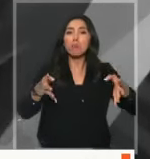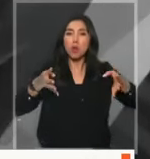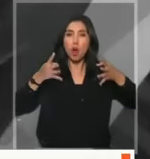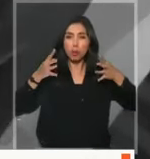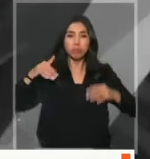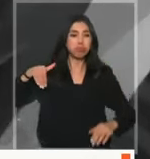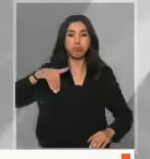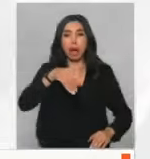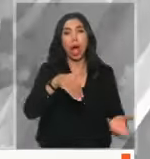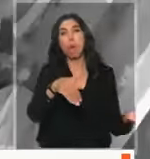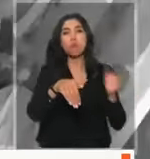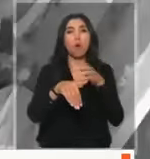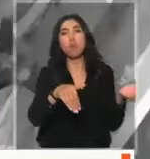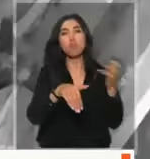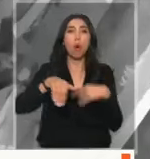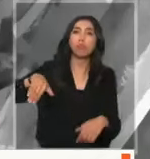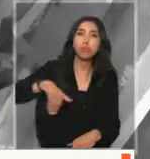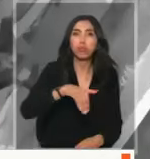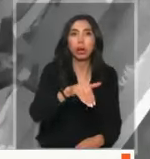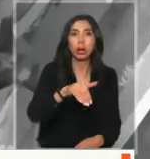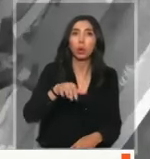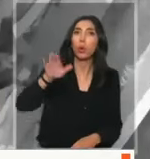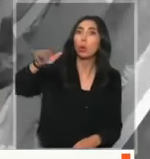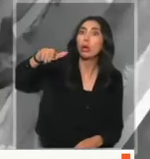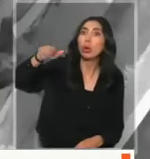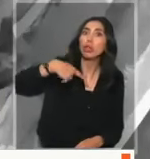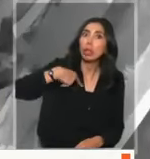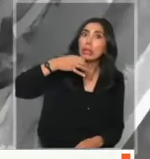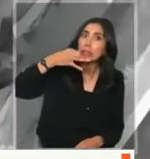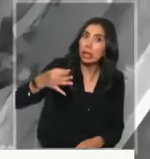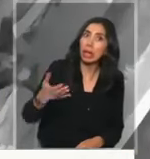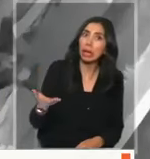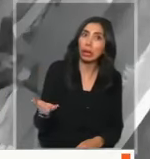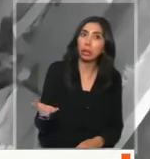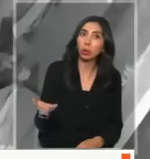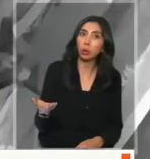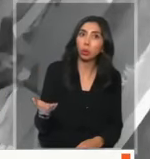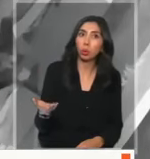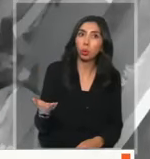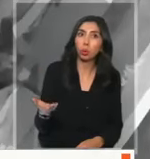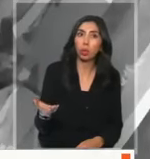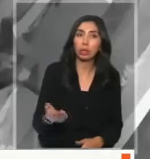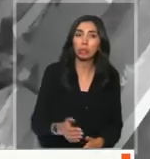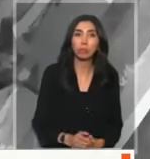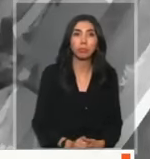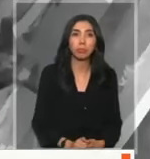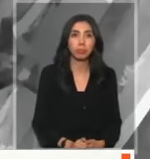llevarse lo que les faltaba. Oye, loco, estoy diciendo. Vamos a salir,